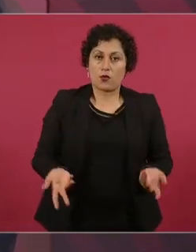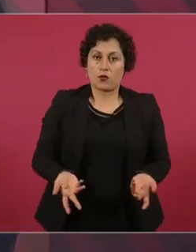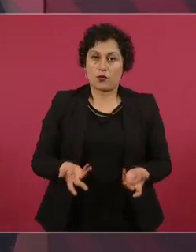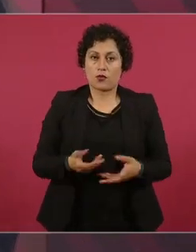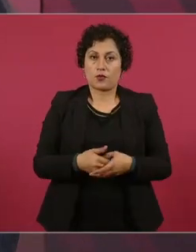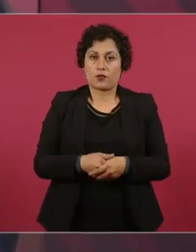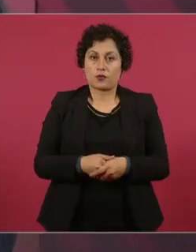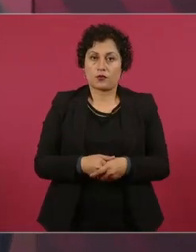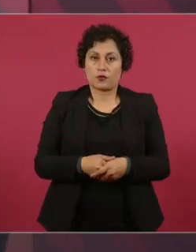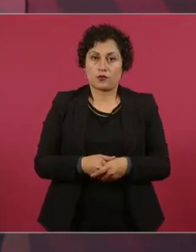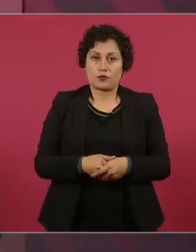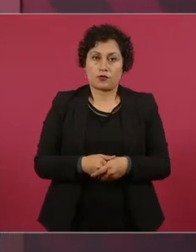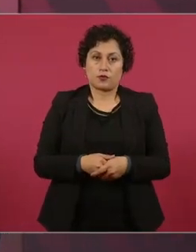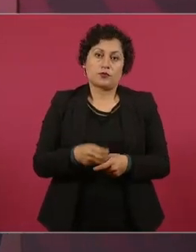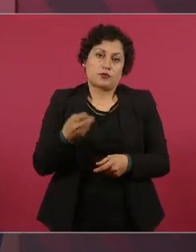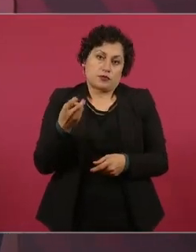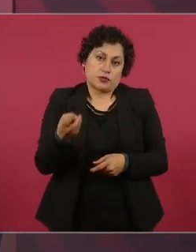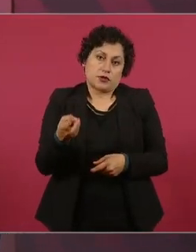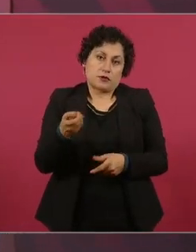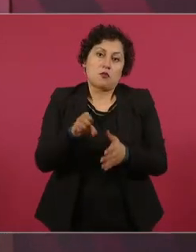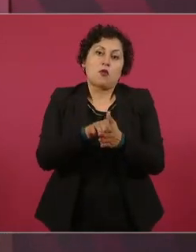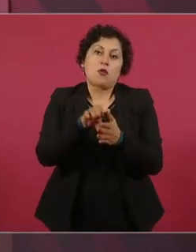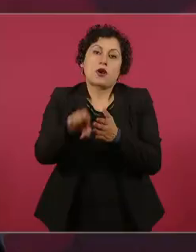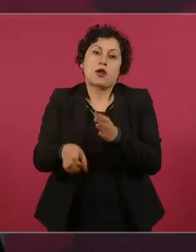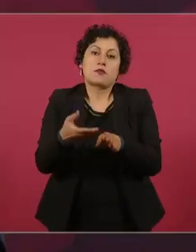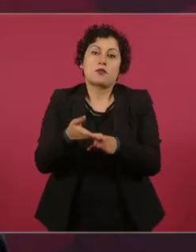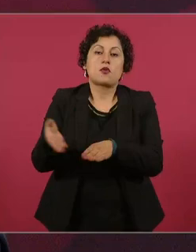presidente de la República Juárez,